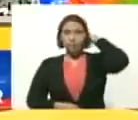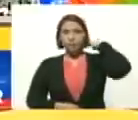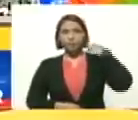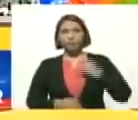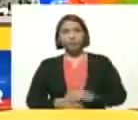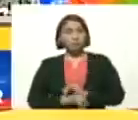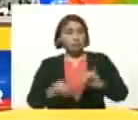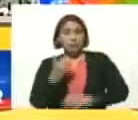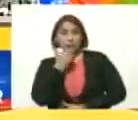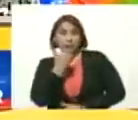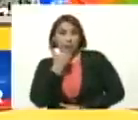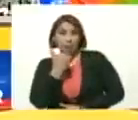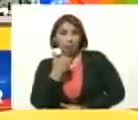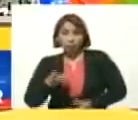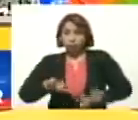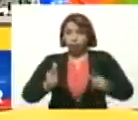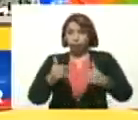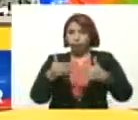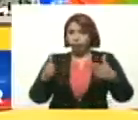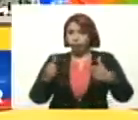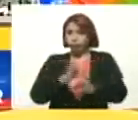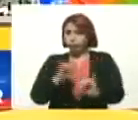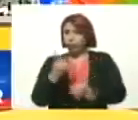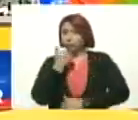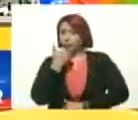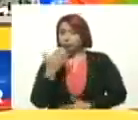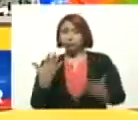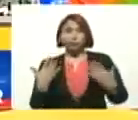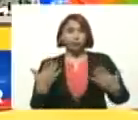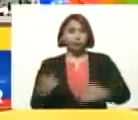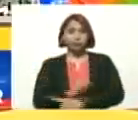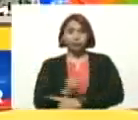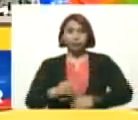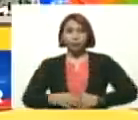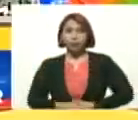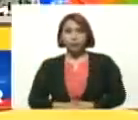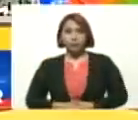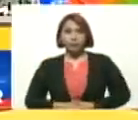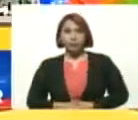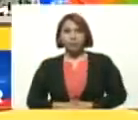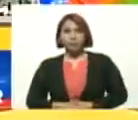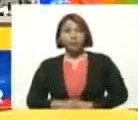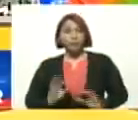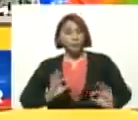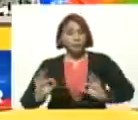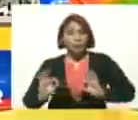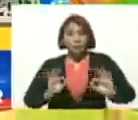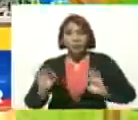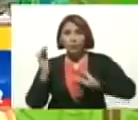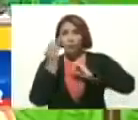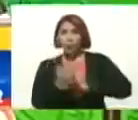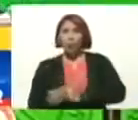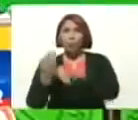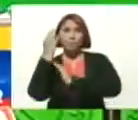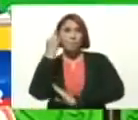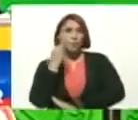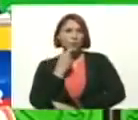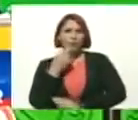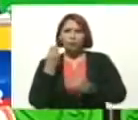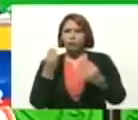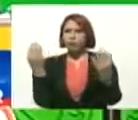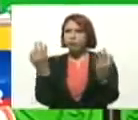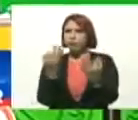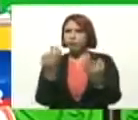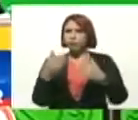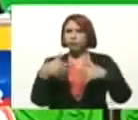activar. Ya pronto lo vamos a activar como producto de los ejercicios Escudo Bolivariano. Bueno, siempre